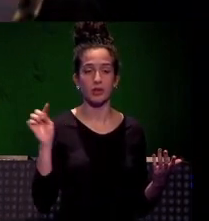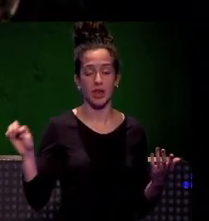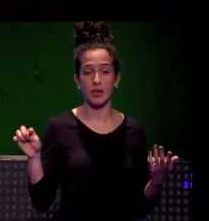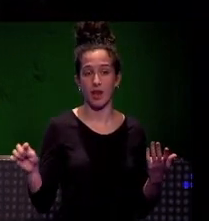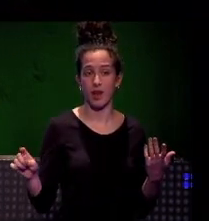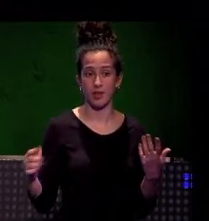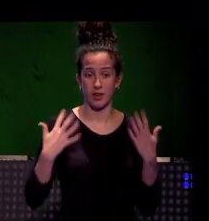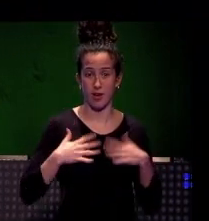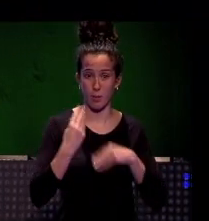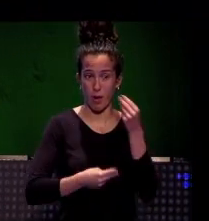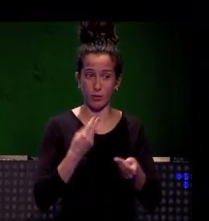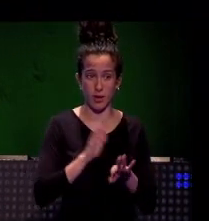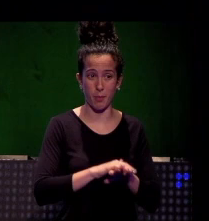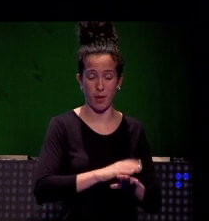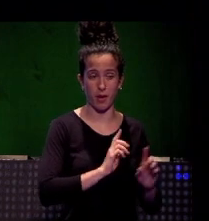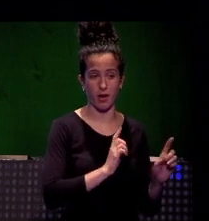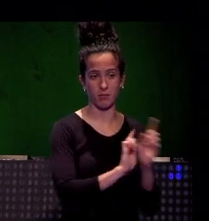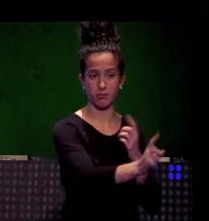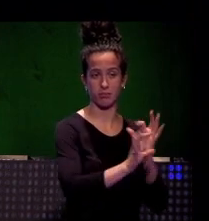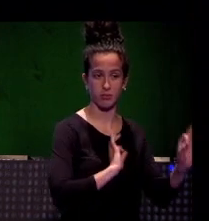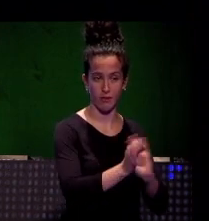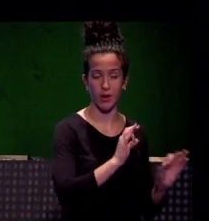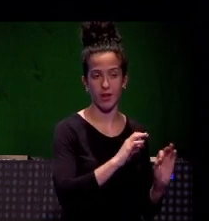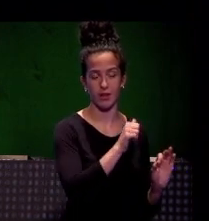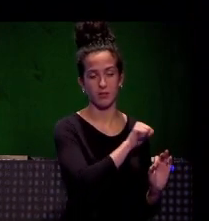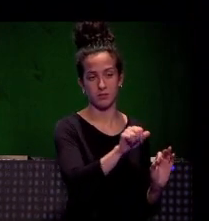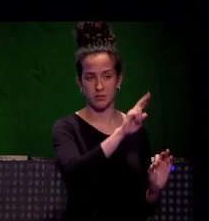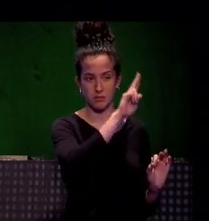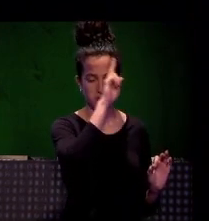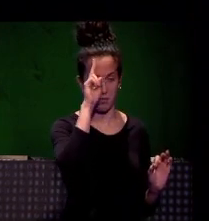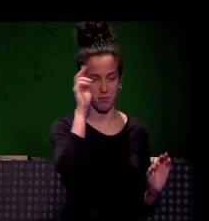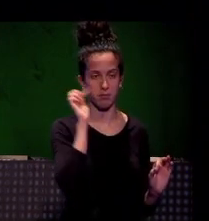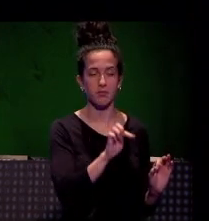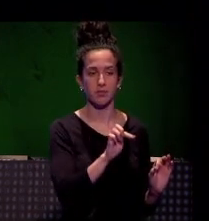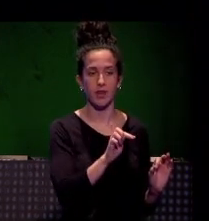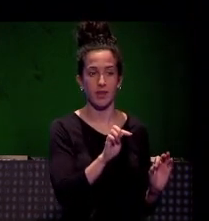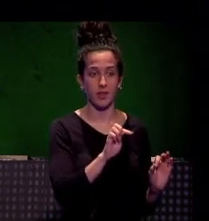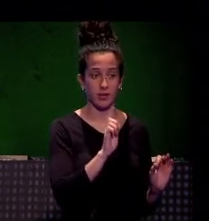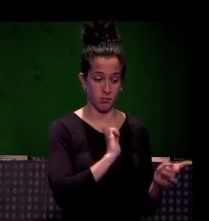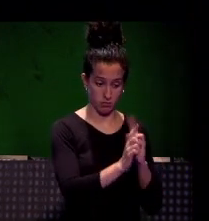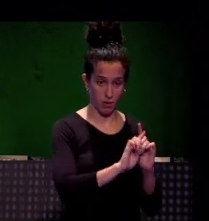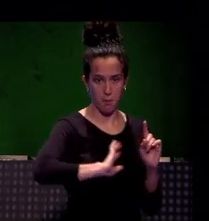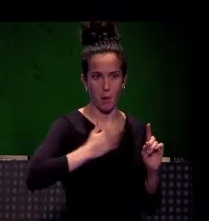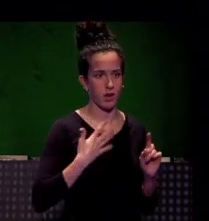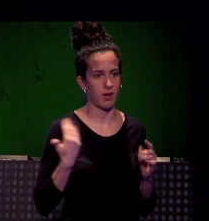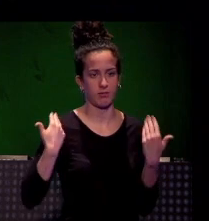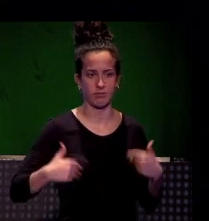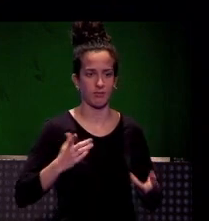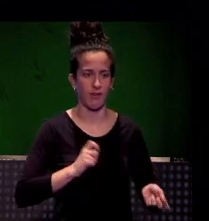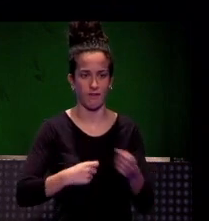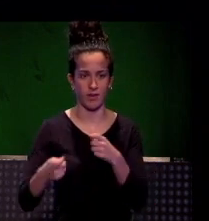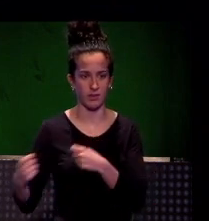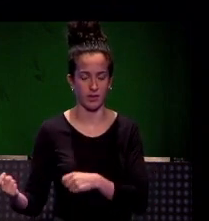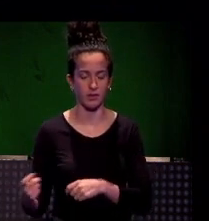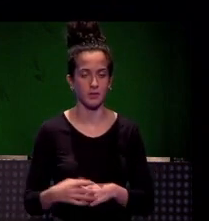siempre en ese al día siguiente ya las tiene las tiene a la venta y hay otro caso que es